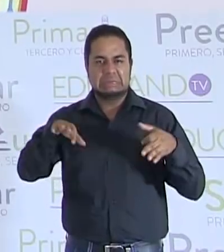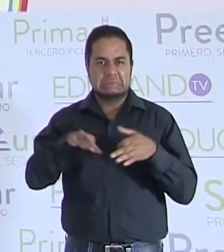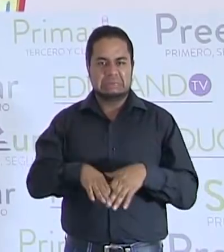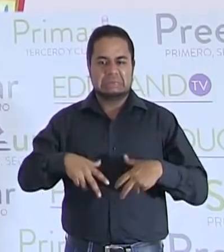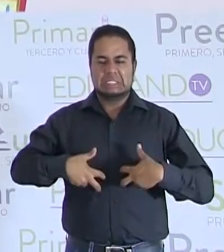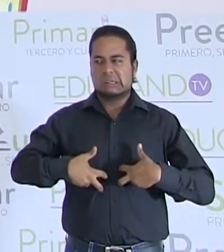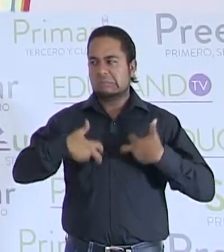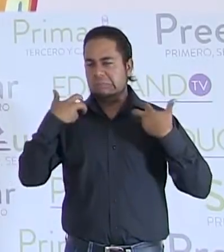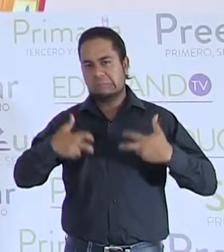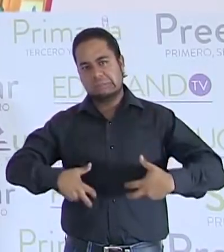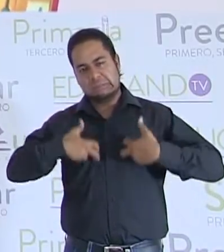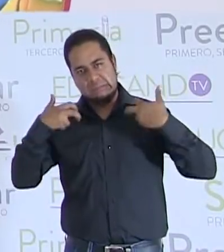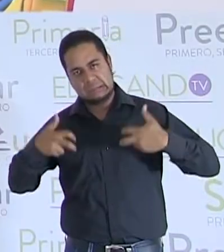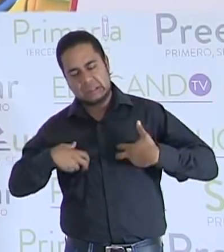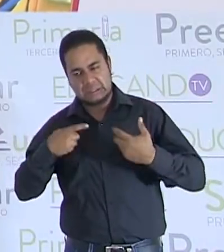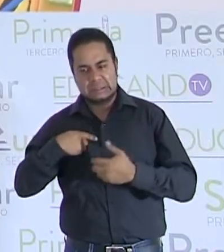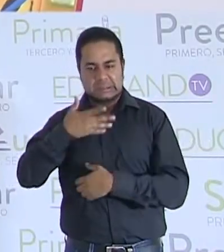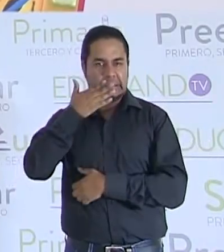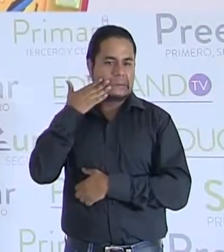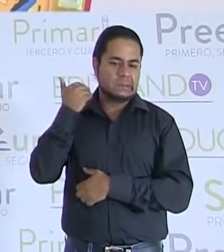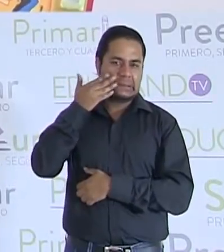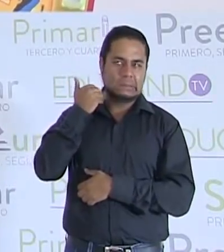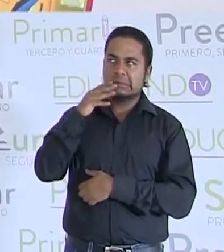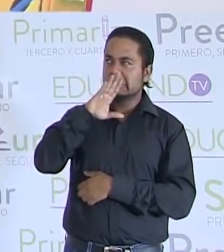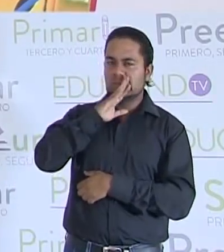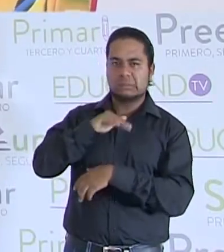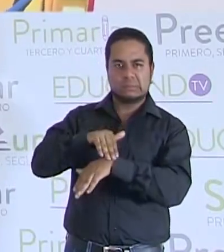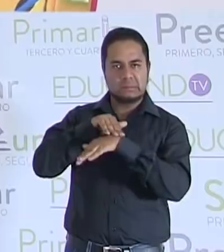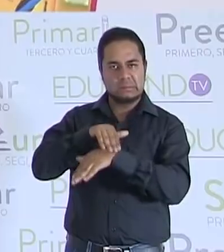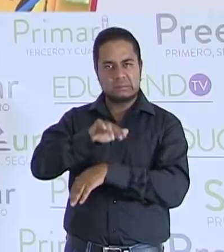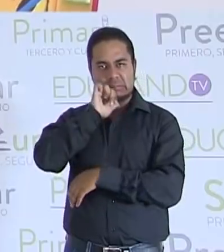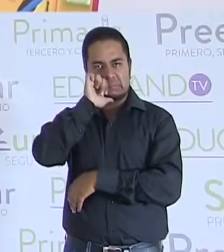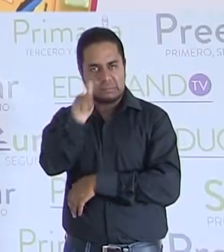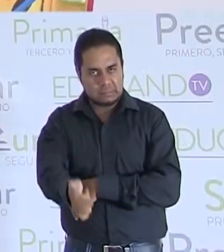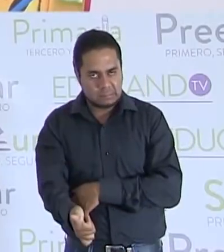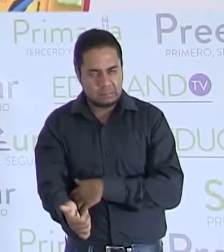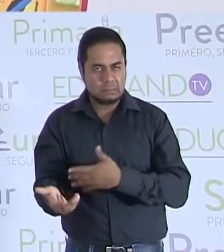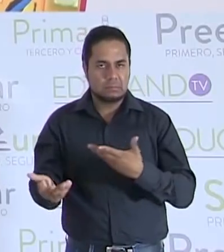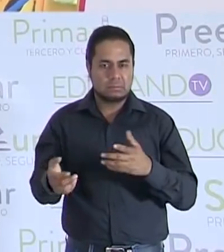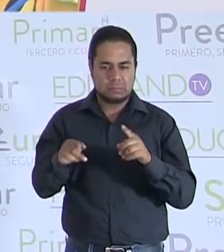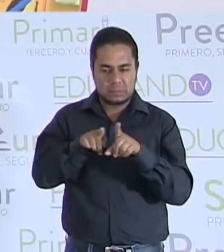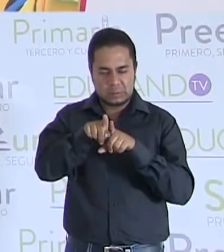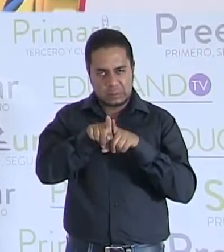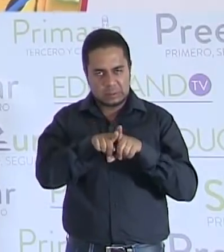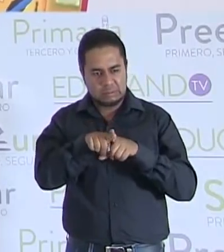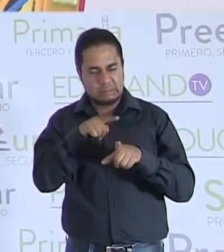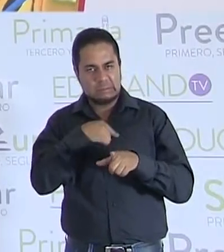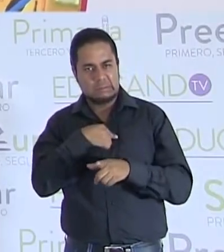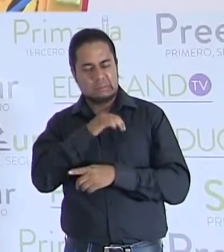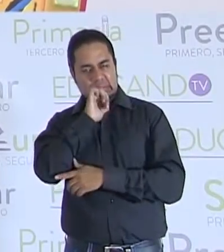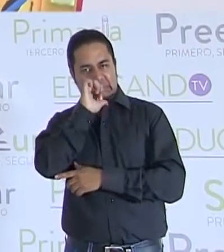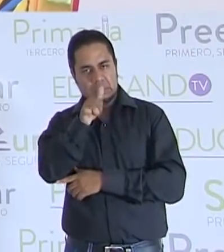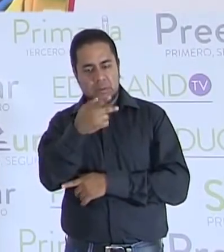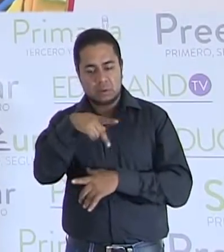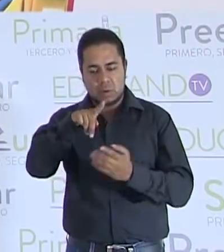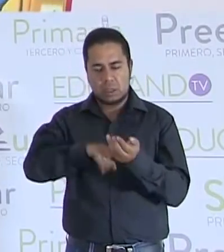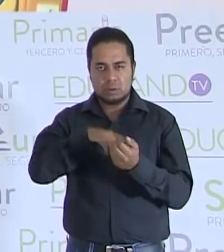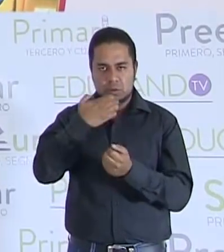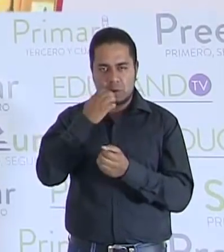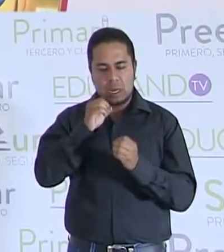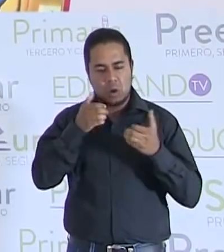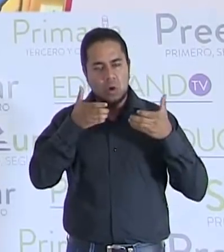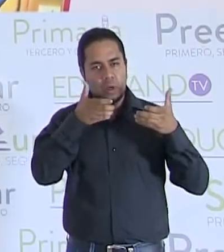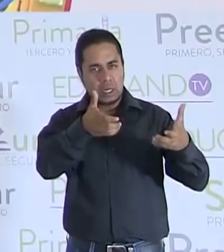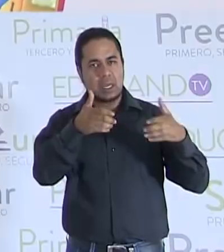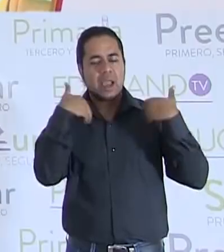mal humor, no somos amables con mamá, con los hermanos, pero en la escuela o en la calle somos